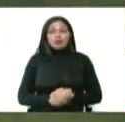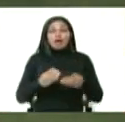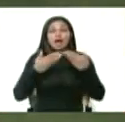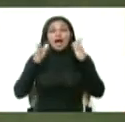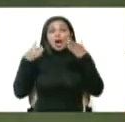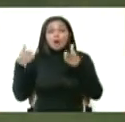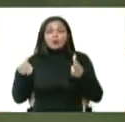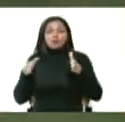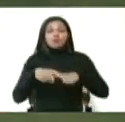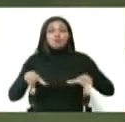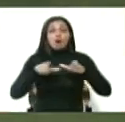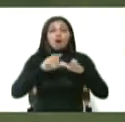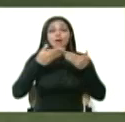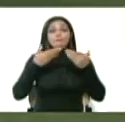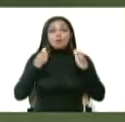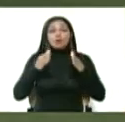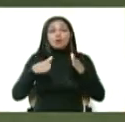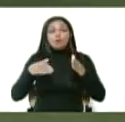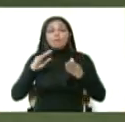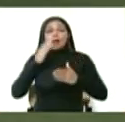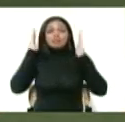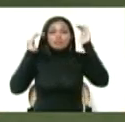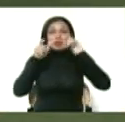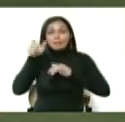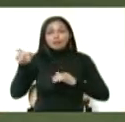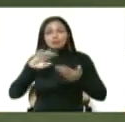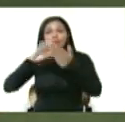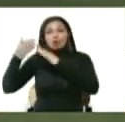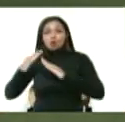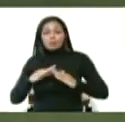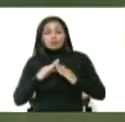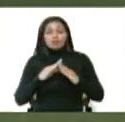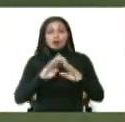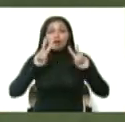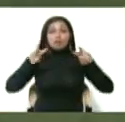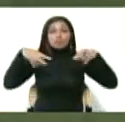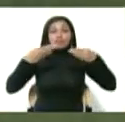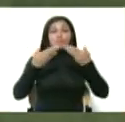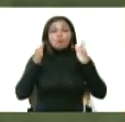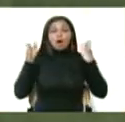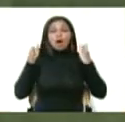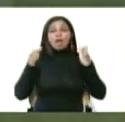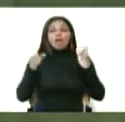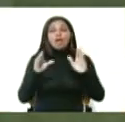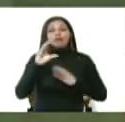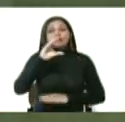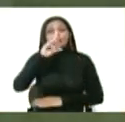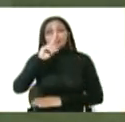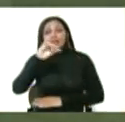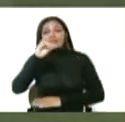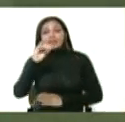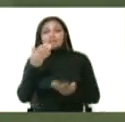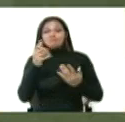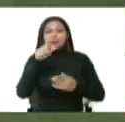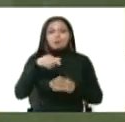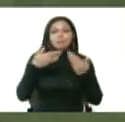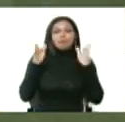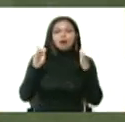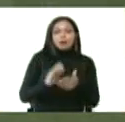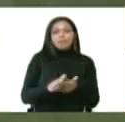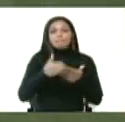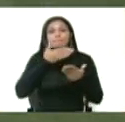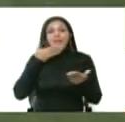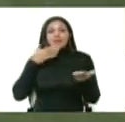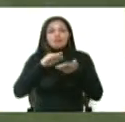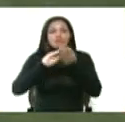consultorios populares, mejorar y reabrir centros de diagnóstico integral, mejorar